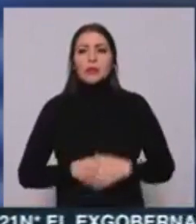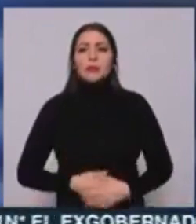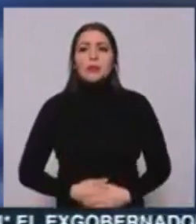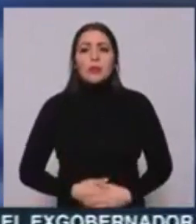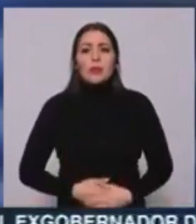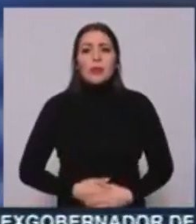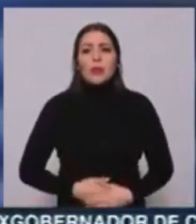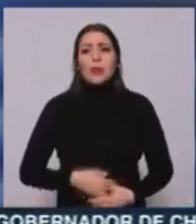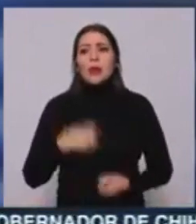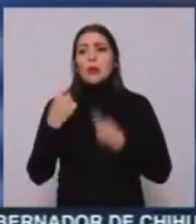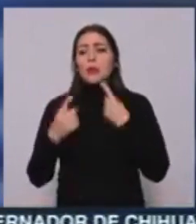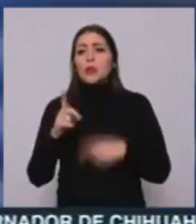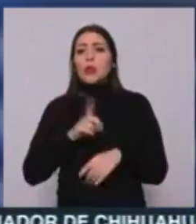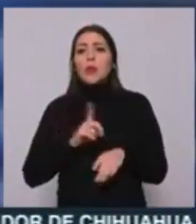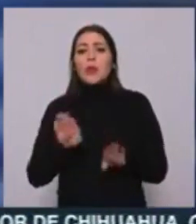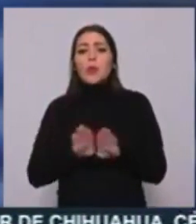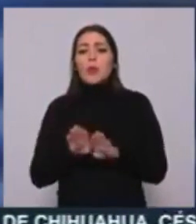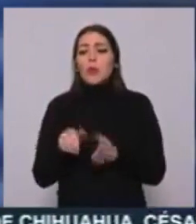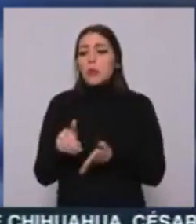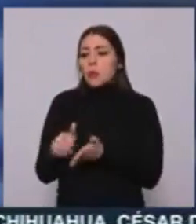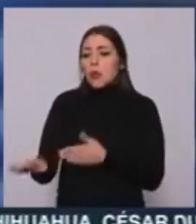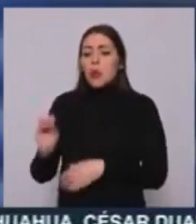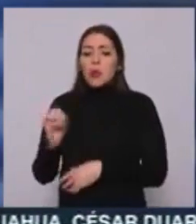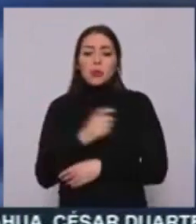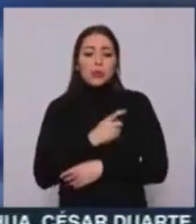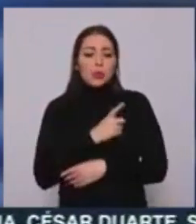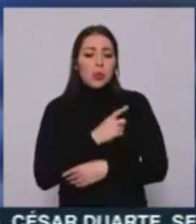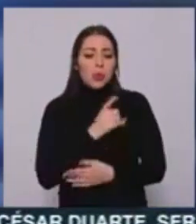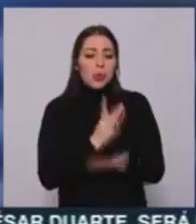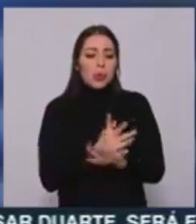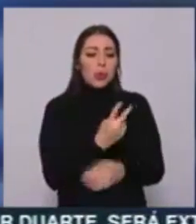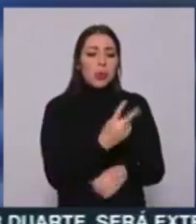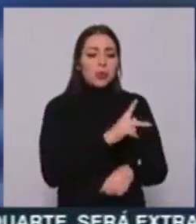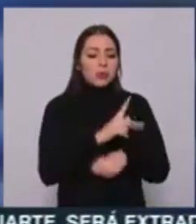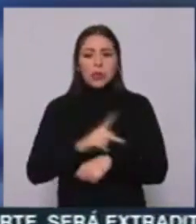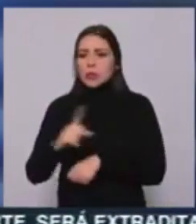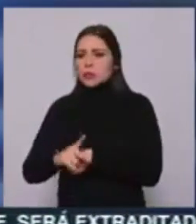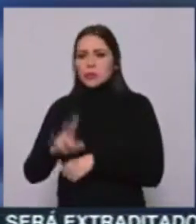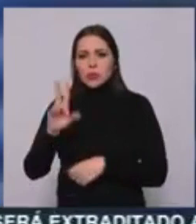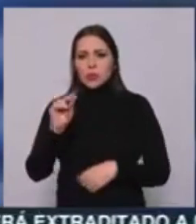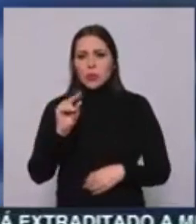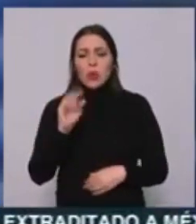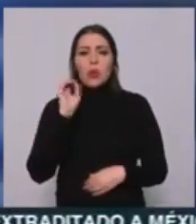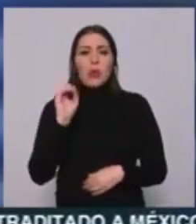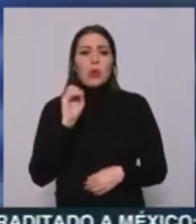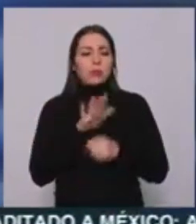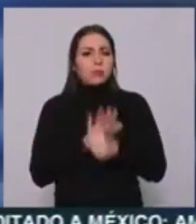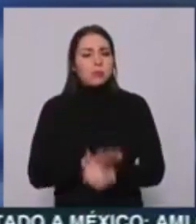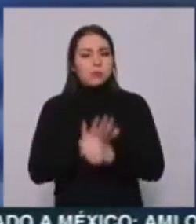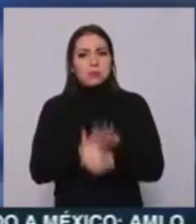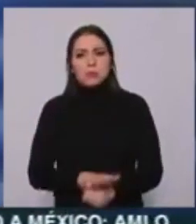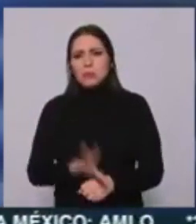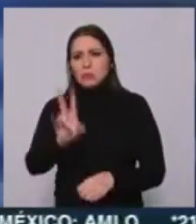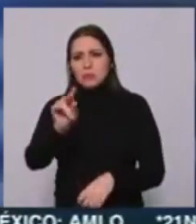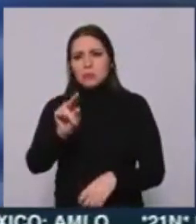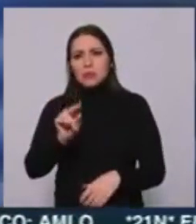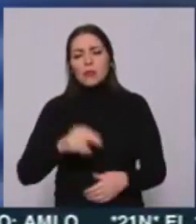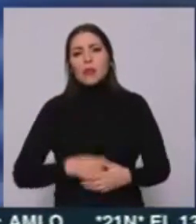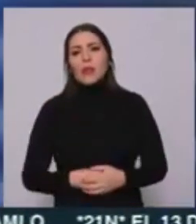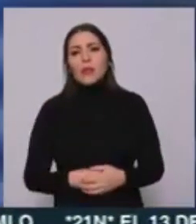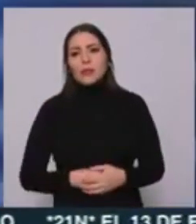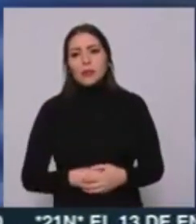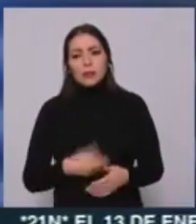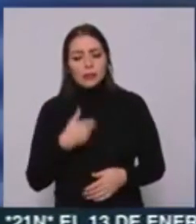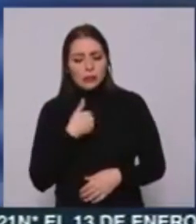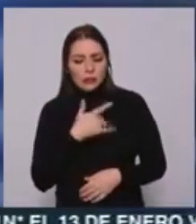de manera bilateral, de manera con presiones. Yo soy una profunda convencida de